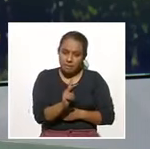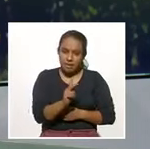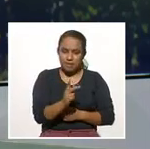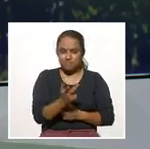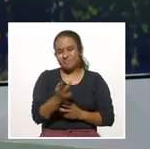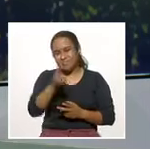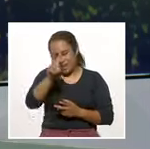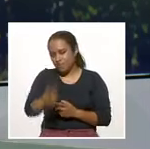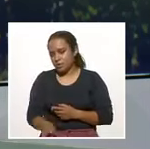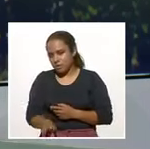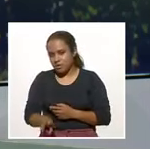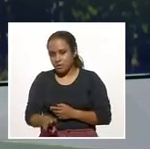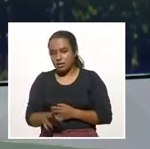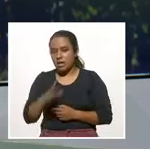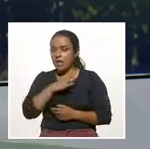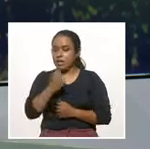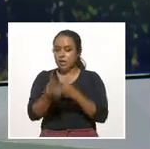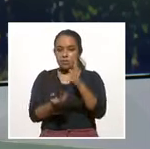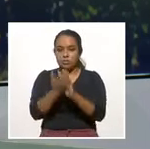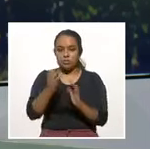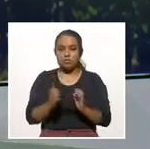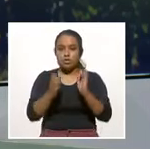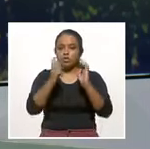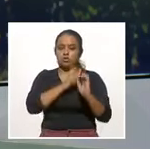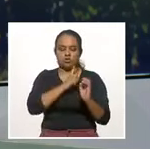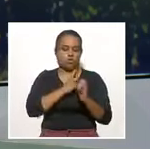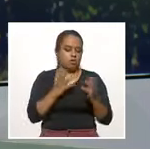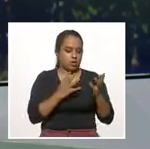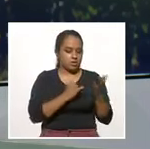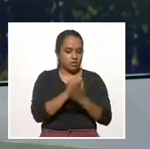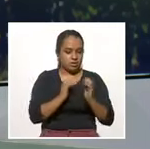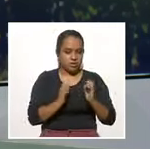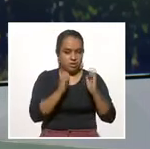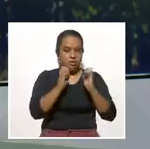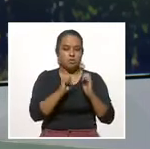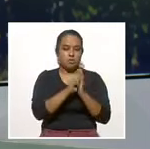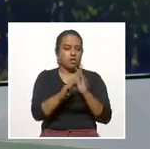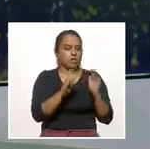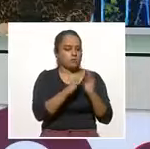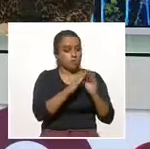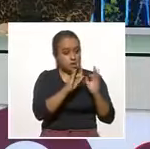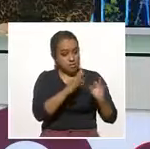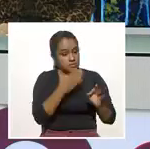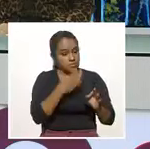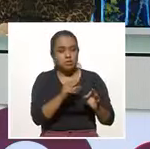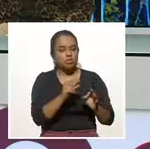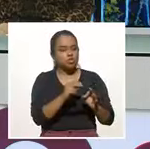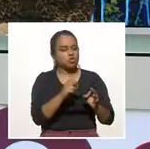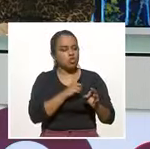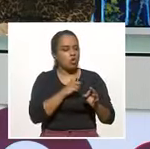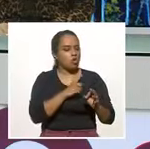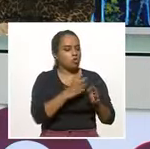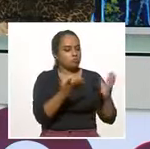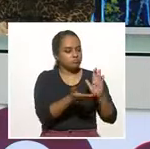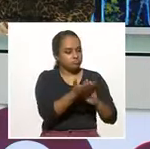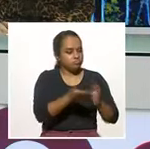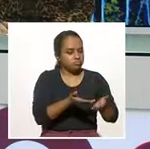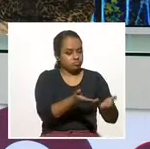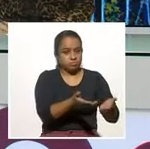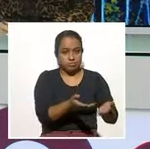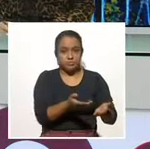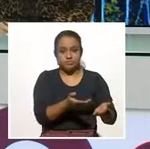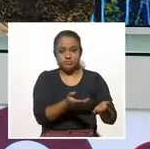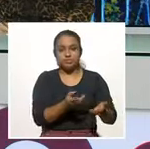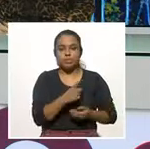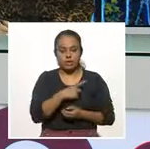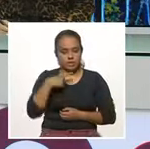la realidad también tenemos edificaciones que son de autoconstrucción, vivienda informal, por ejemplo. Tomando en cuenta esto, entonces